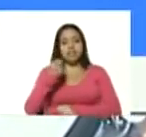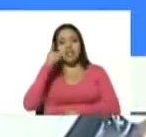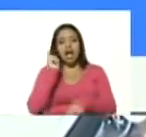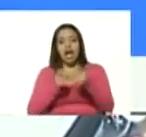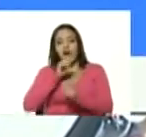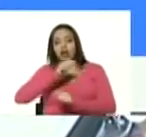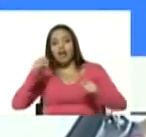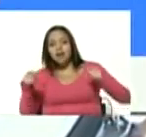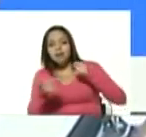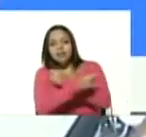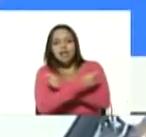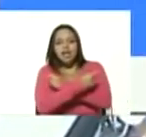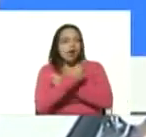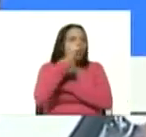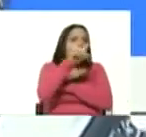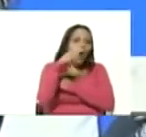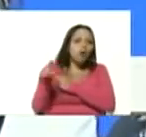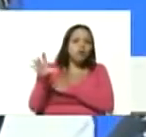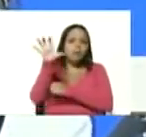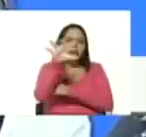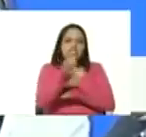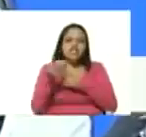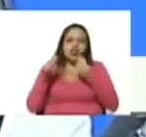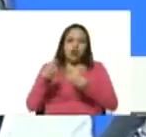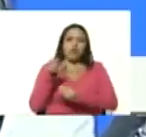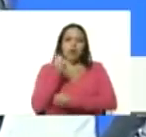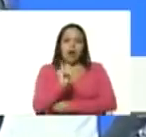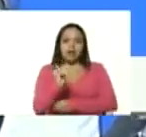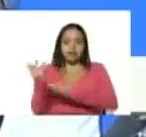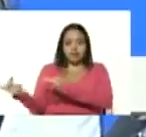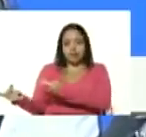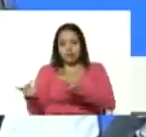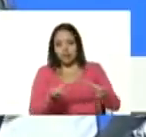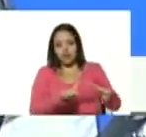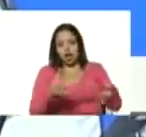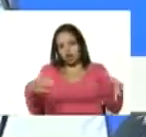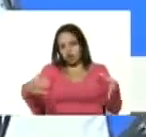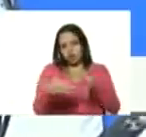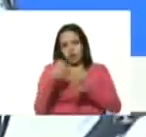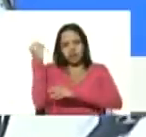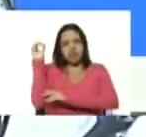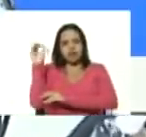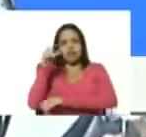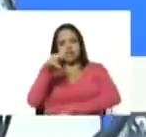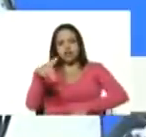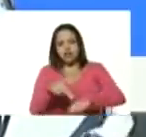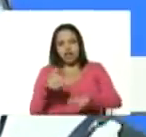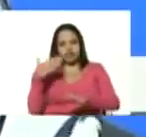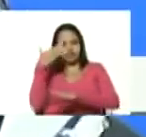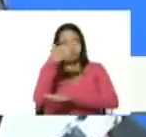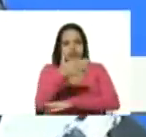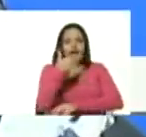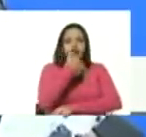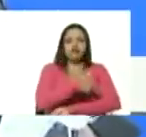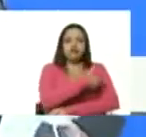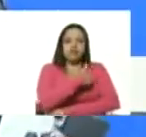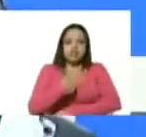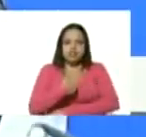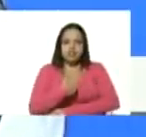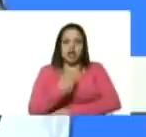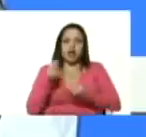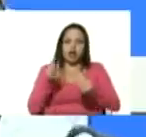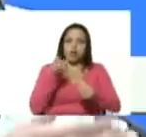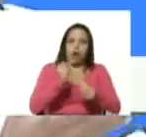ustedes en esos países? ¿Y cómo fue la recepción de la delegación de la Asamblea Nacional en Ginebra? ¿Qué feedback pudieron